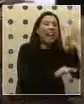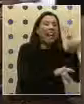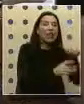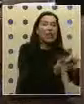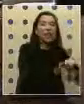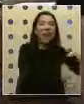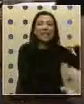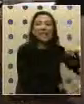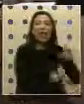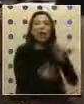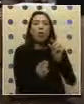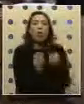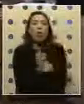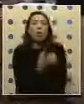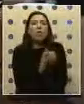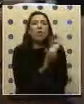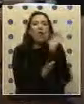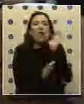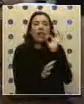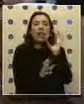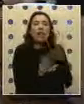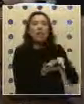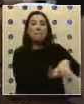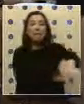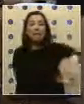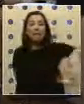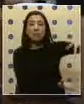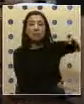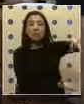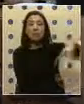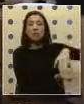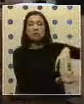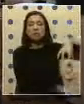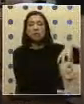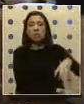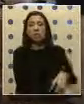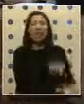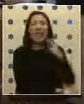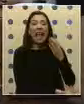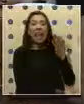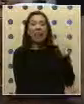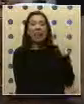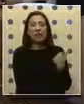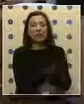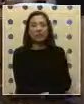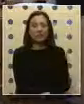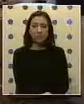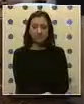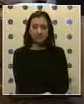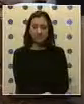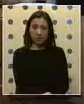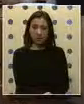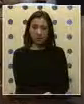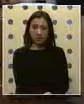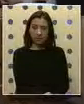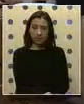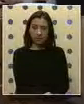par de nuevos ricos para disimular que los más ricos se enriquecieron más allá de lo que lo eran anteriormente.